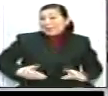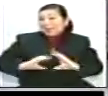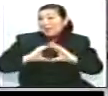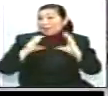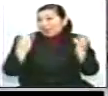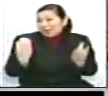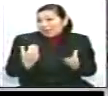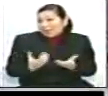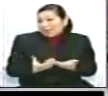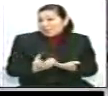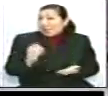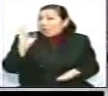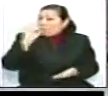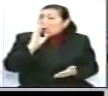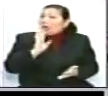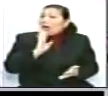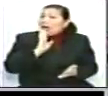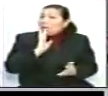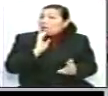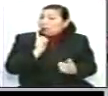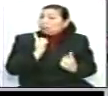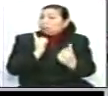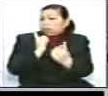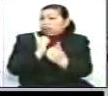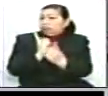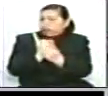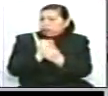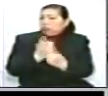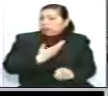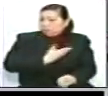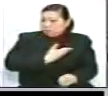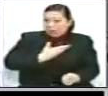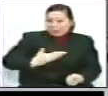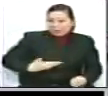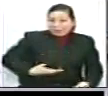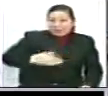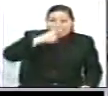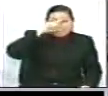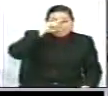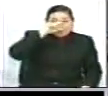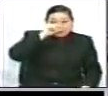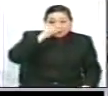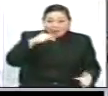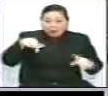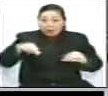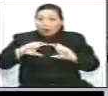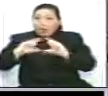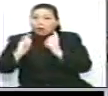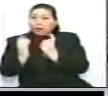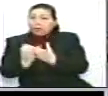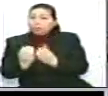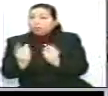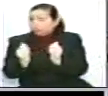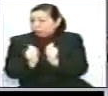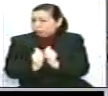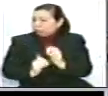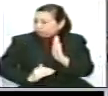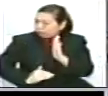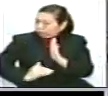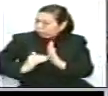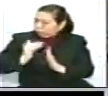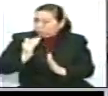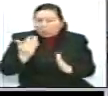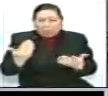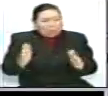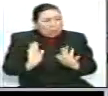sentido de buscar diálogos y puentes con el Poder Ejecutivo y en general entre todos los peruanos para sacar adelante cualquier